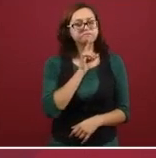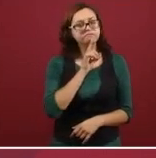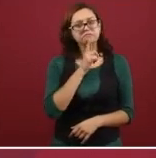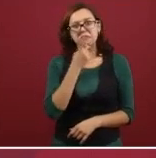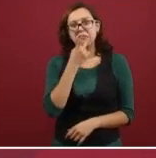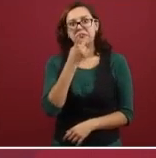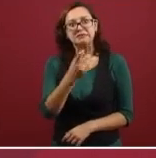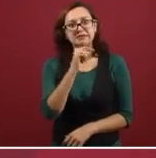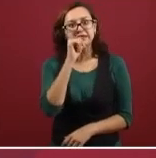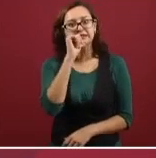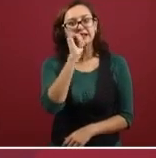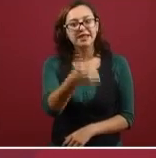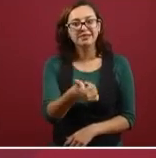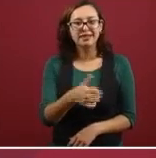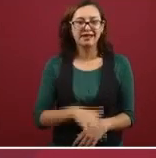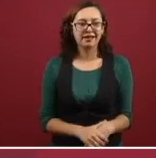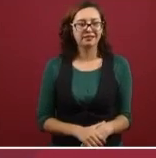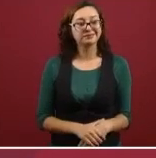No olvidar,